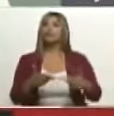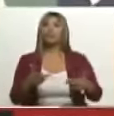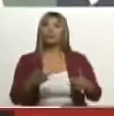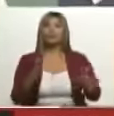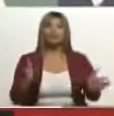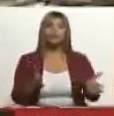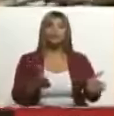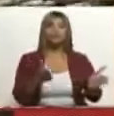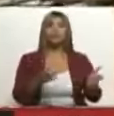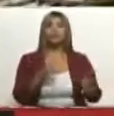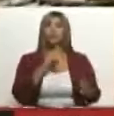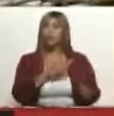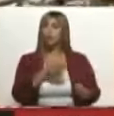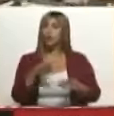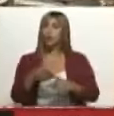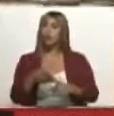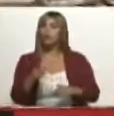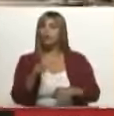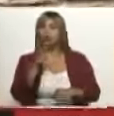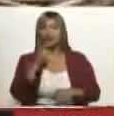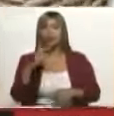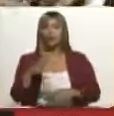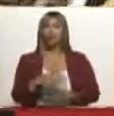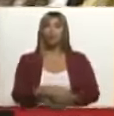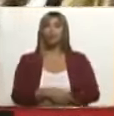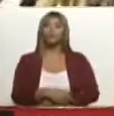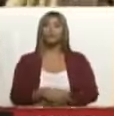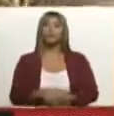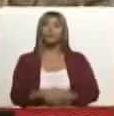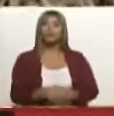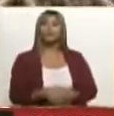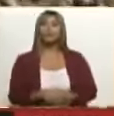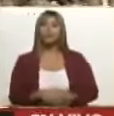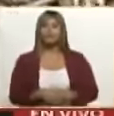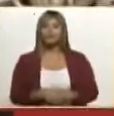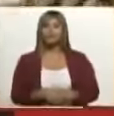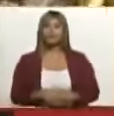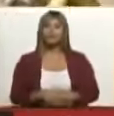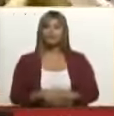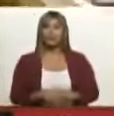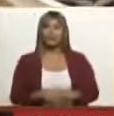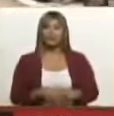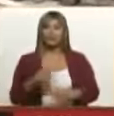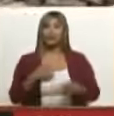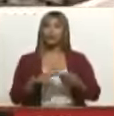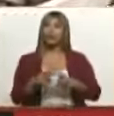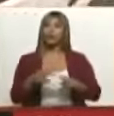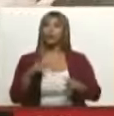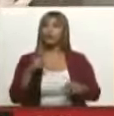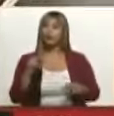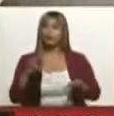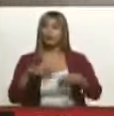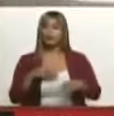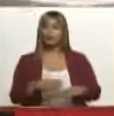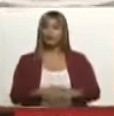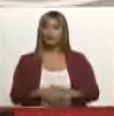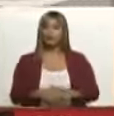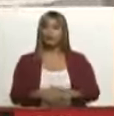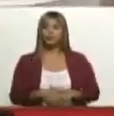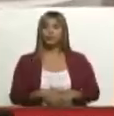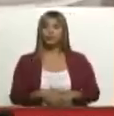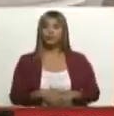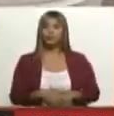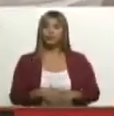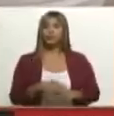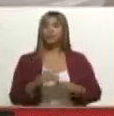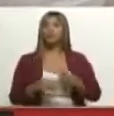delincuentes para atentar contra el pueblo, para atentar contra la paz, y no lo vamos a permitir.